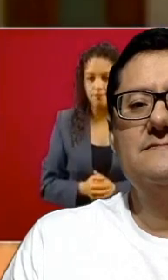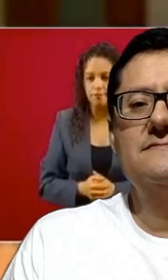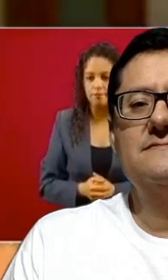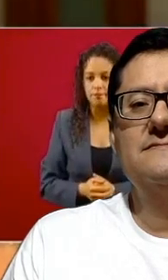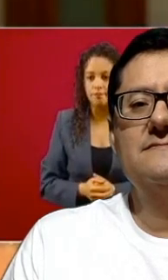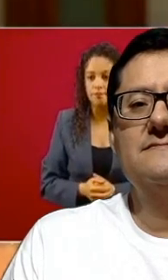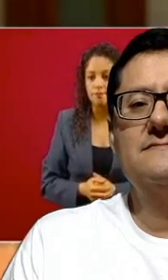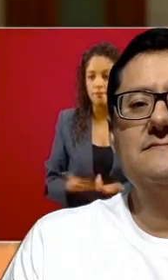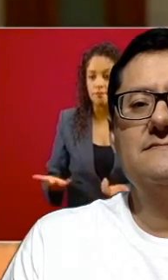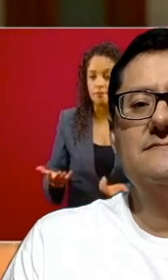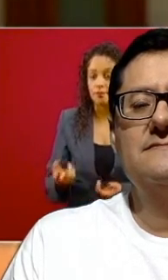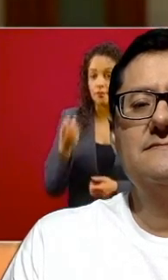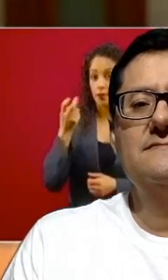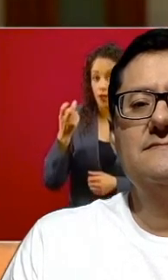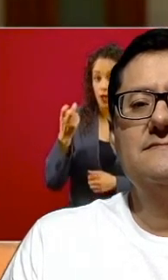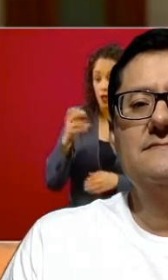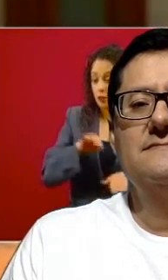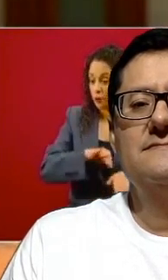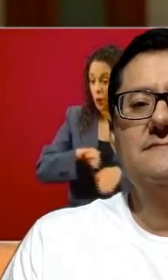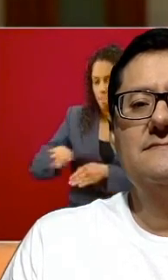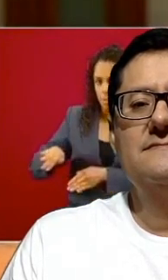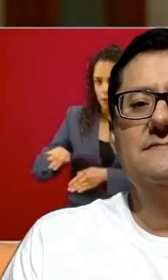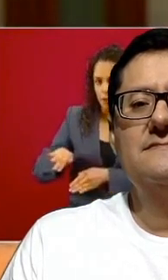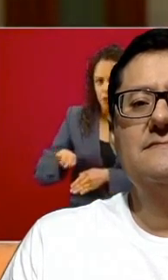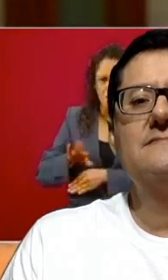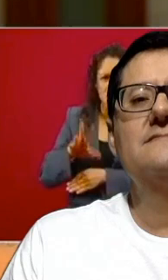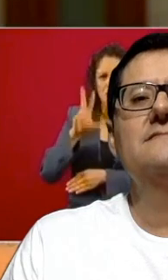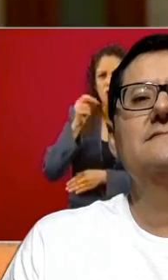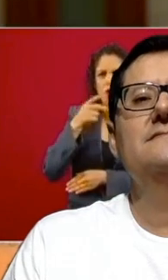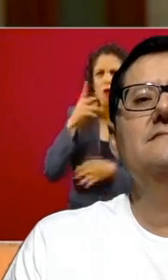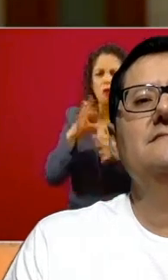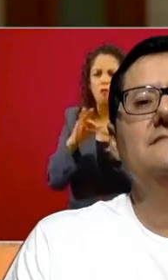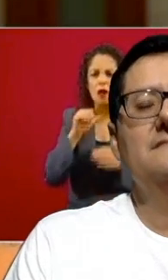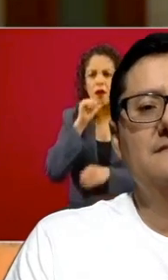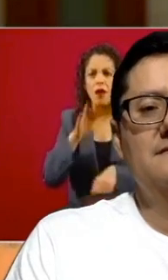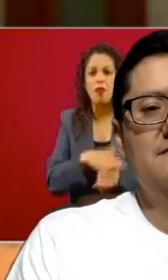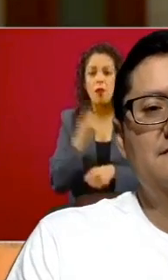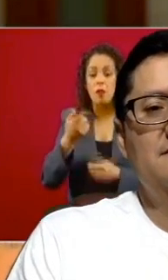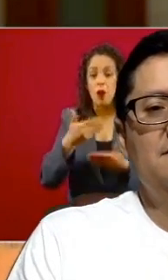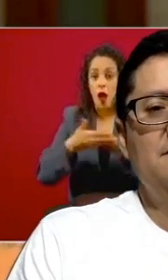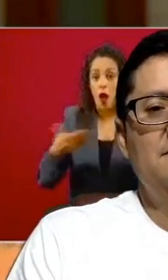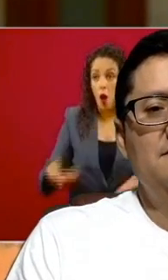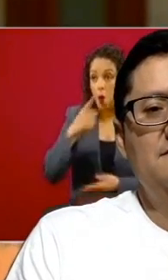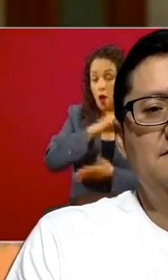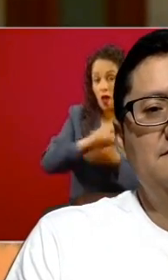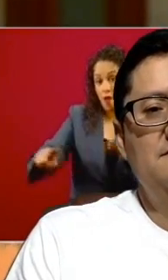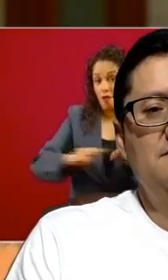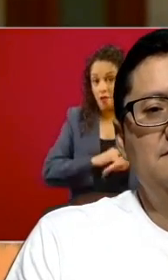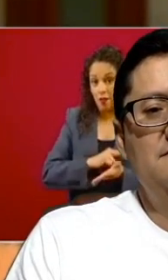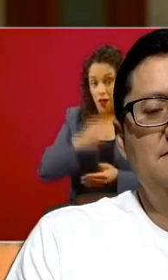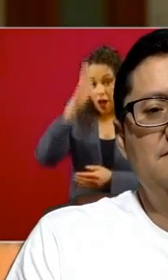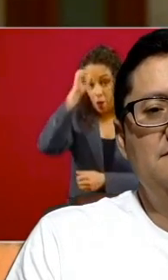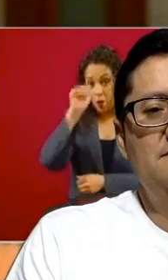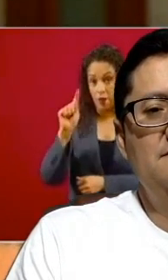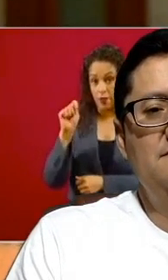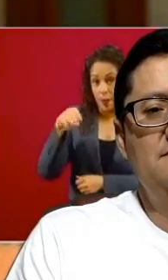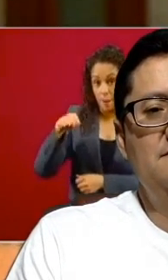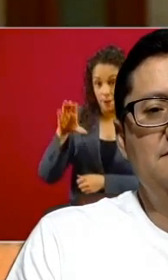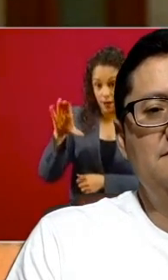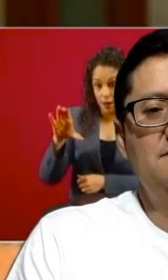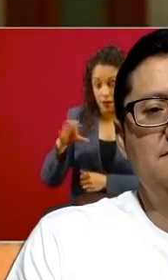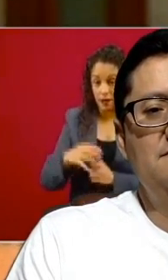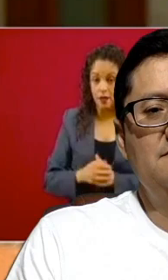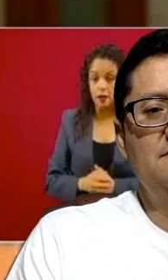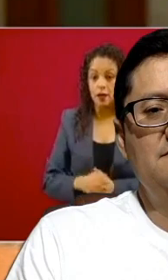vigor del T-MEC. O de ahora en adelante, tras su amistad con el presidente Donald Trump, es un asunto que no